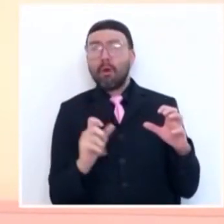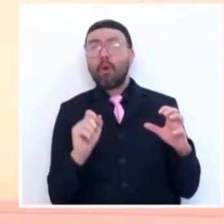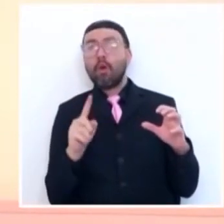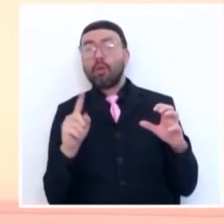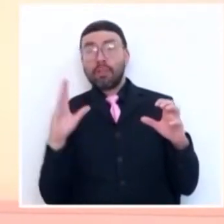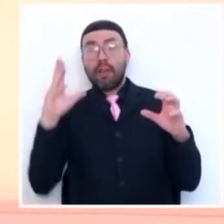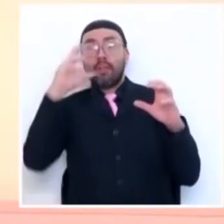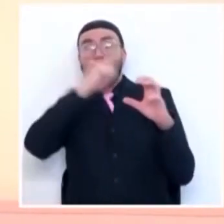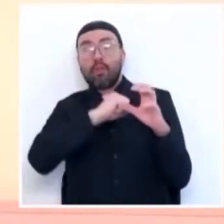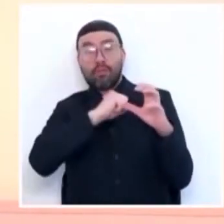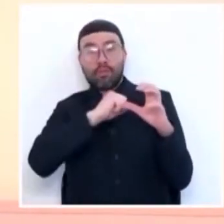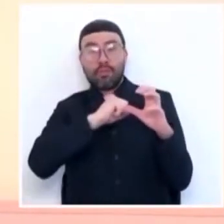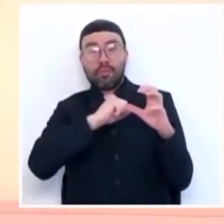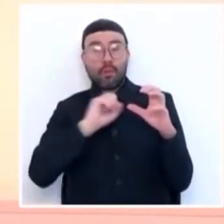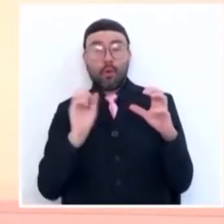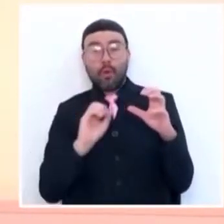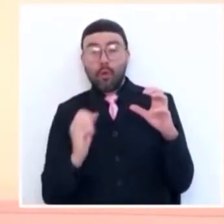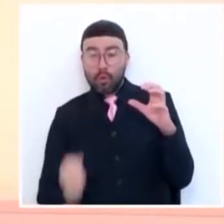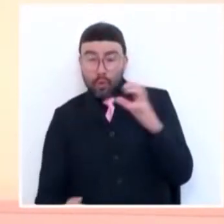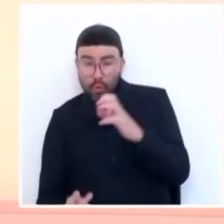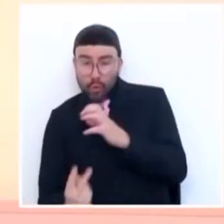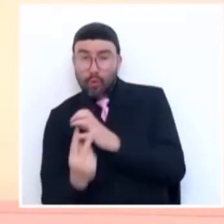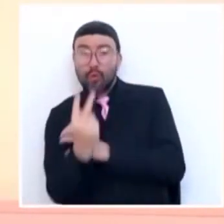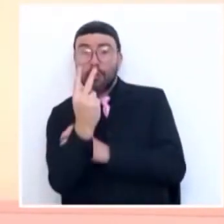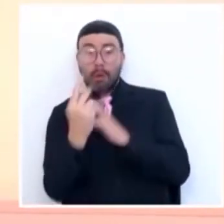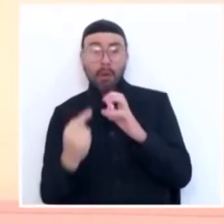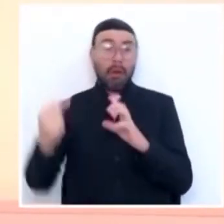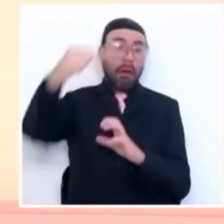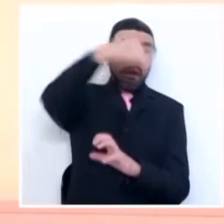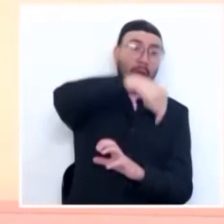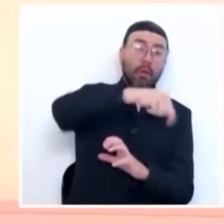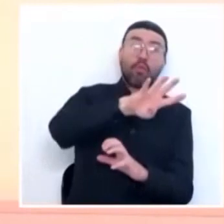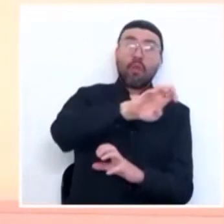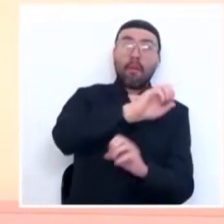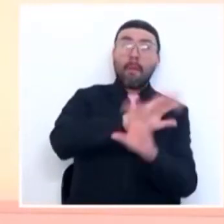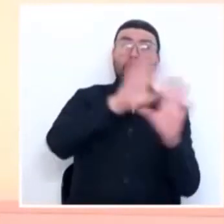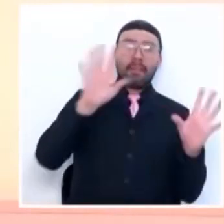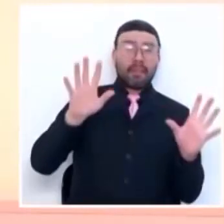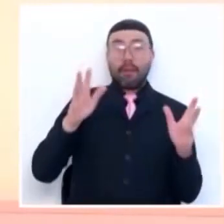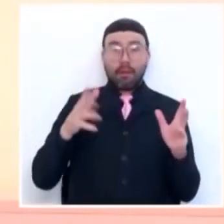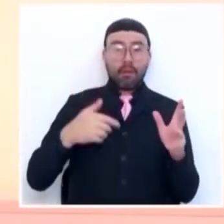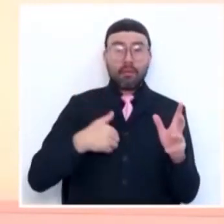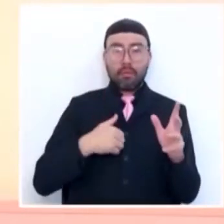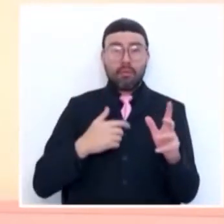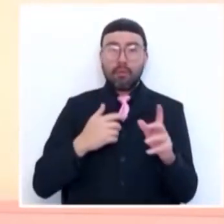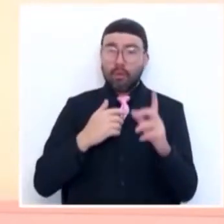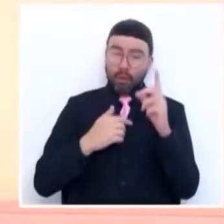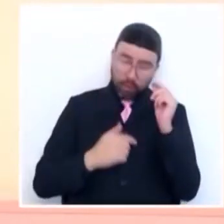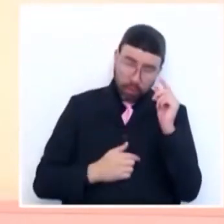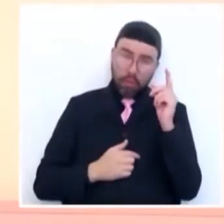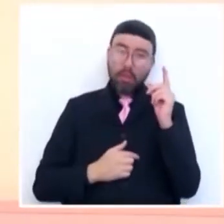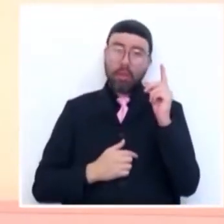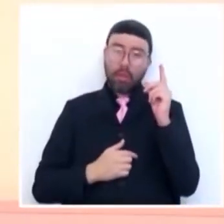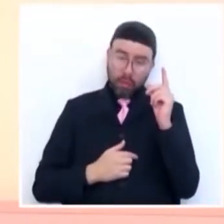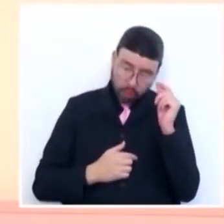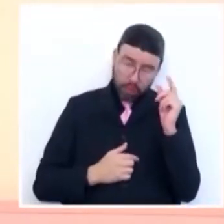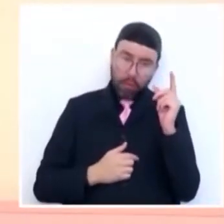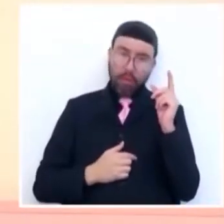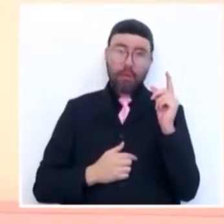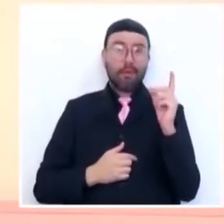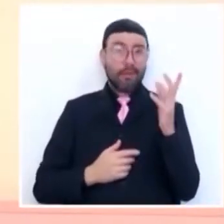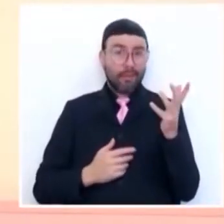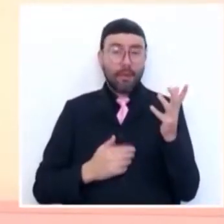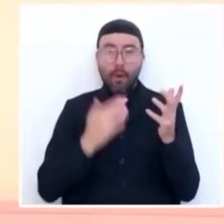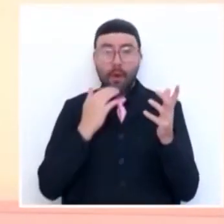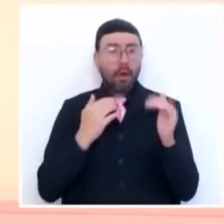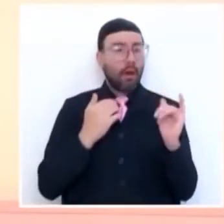de la noche o las 2 de la madrugada, y por eso empezamos a quedarnos dormidos en todas partes. O al revés, cuando